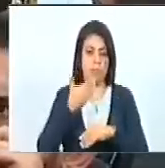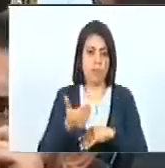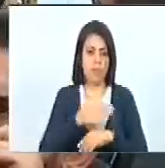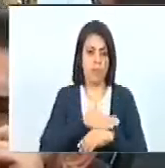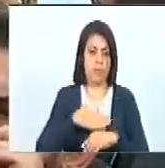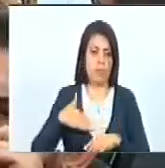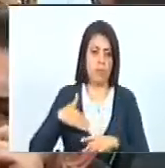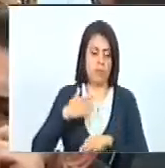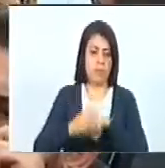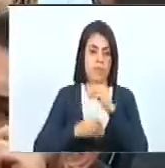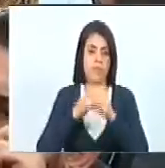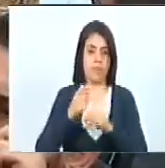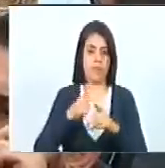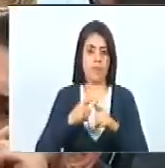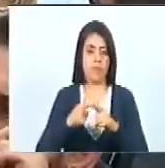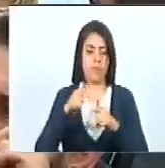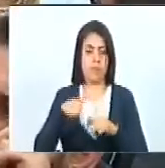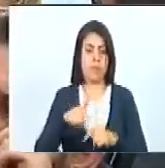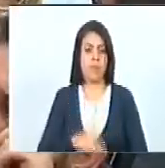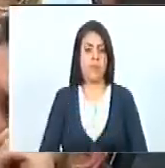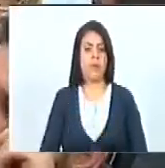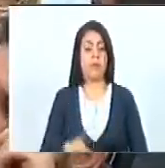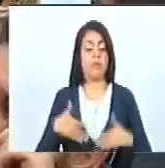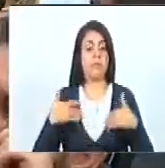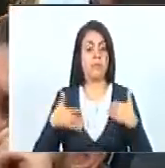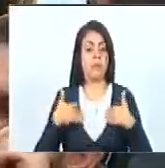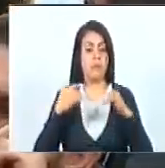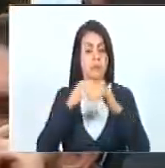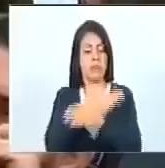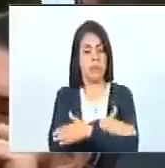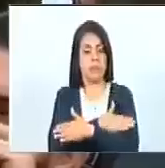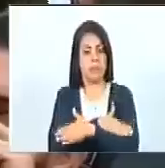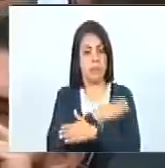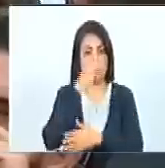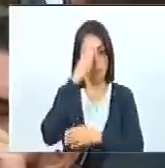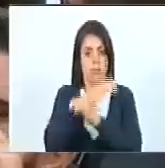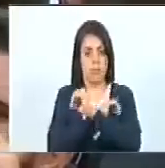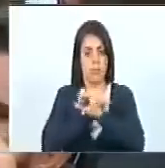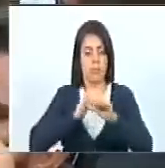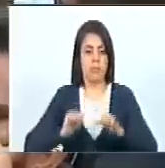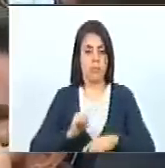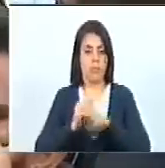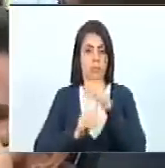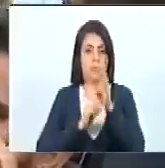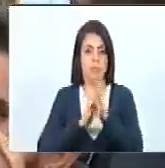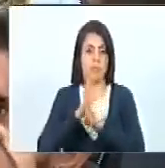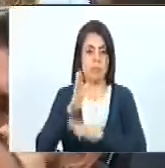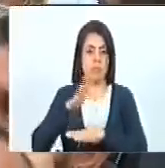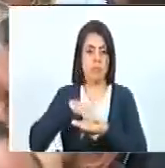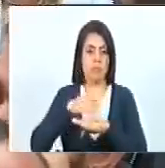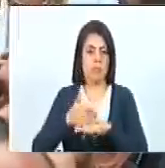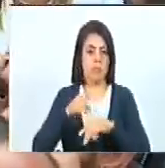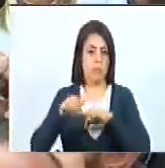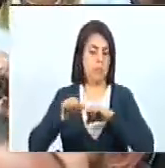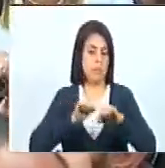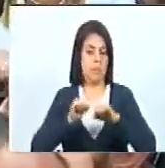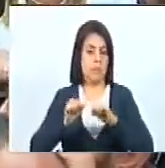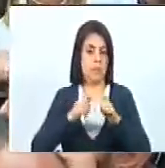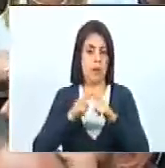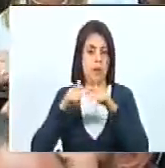quiero estar contento y felicitar a las Fuerzas Armadas que sigan